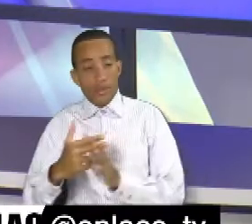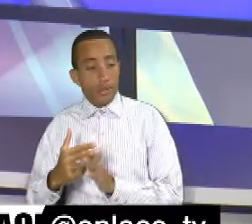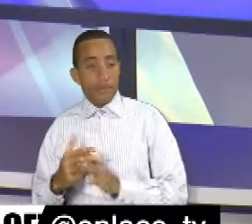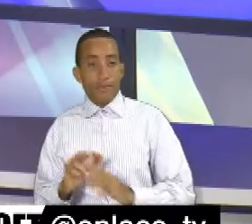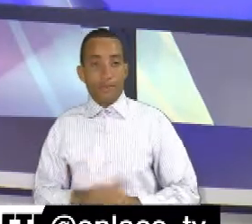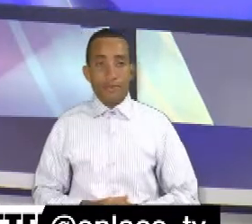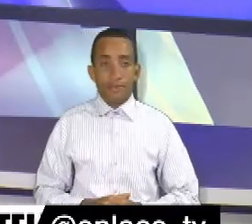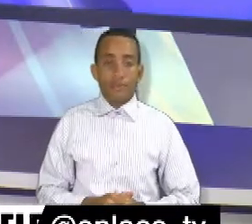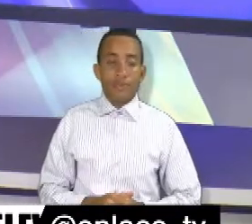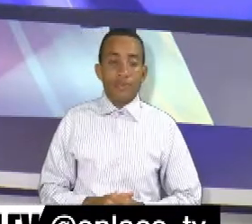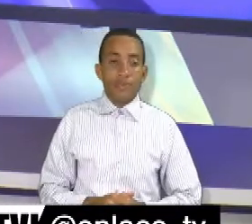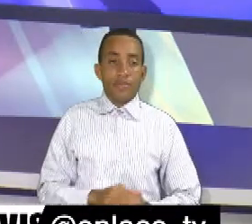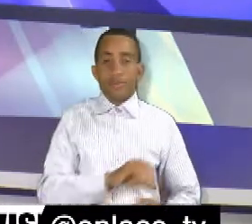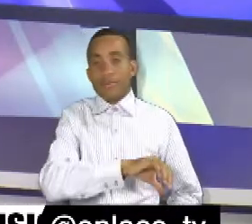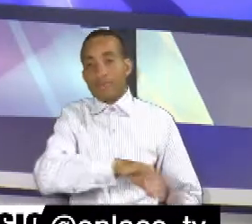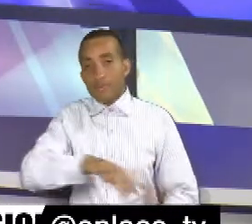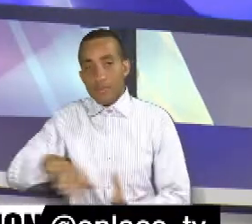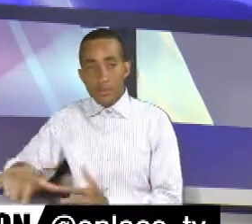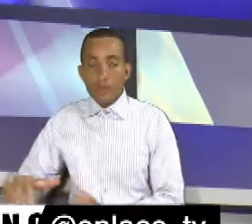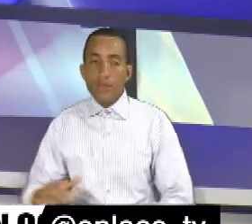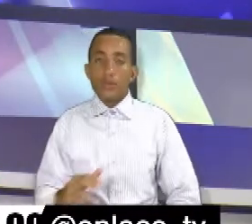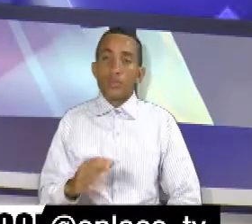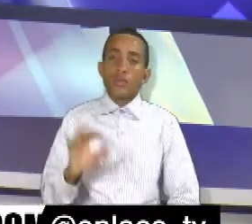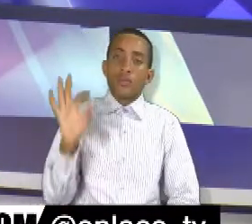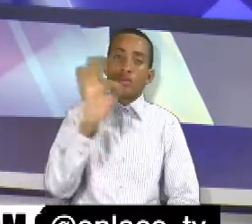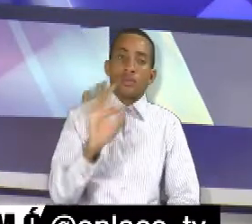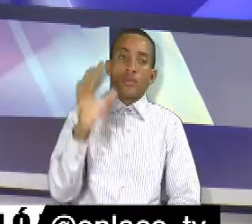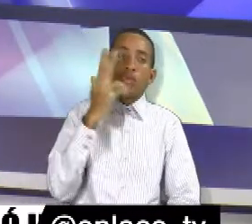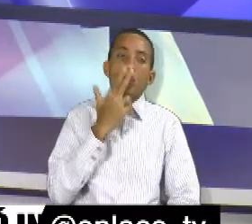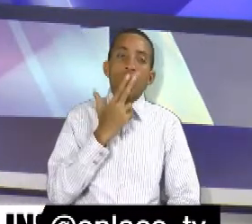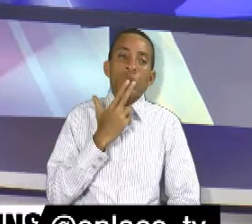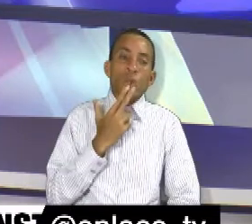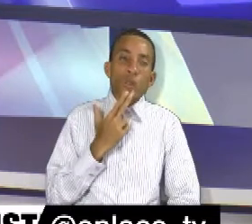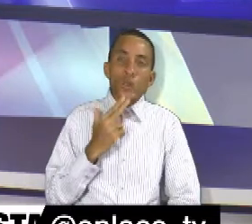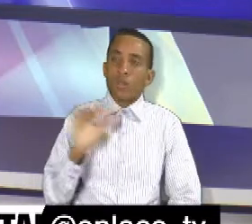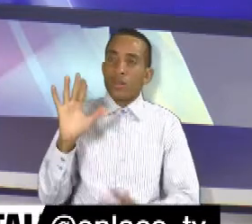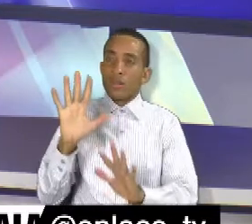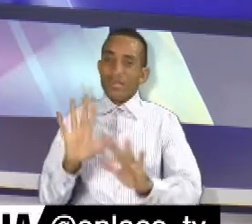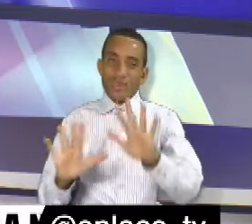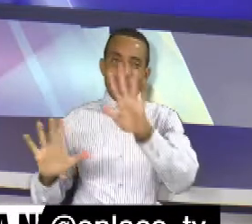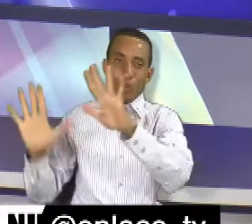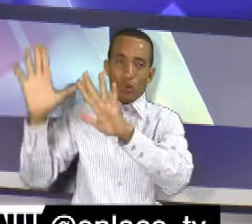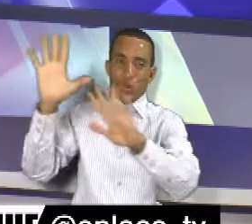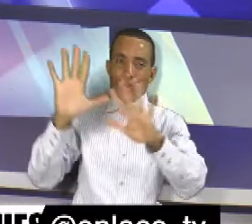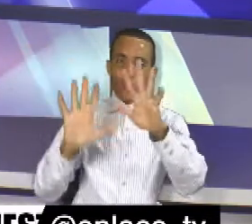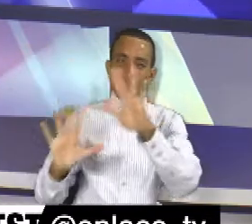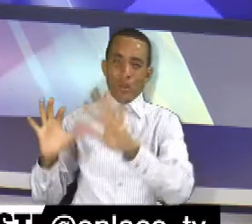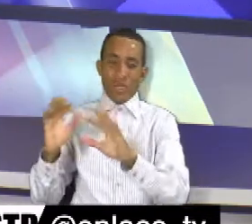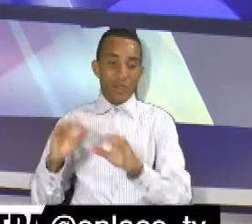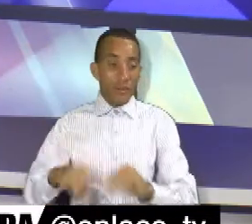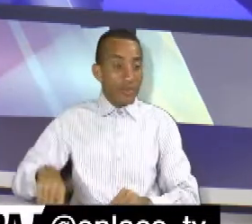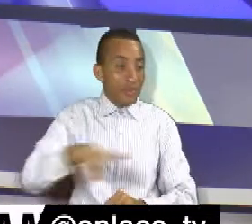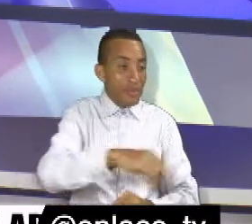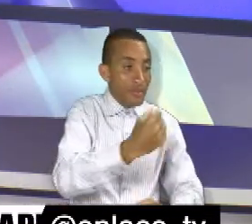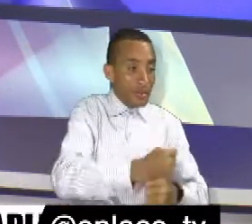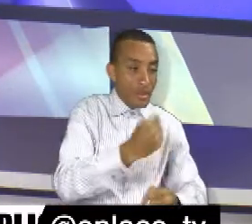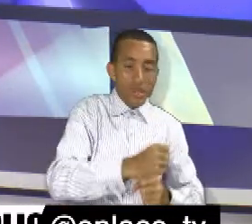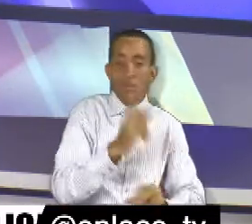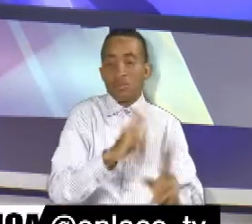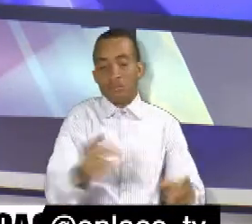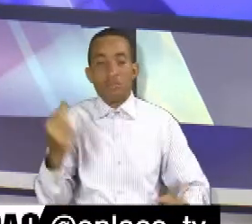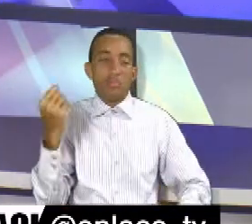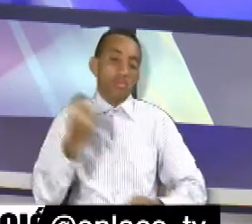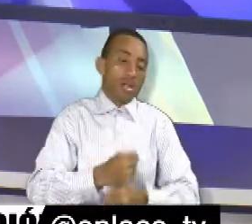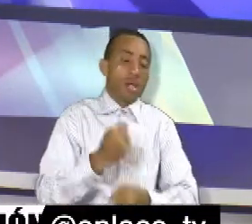Enjambre de abejas africanizadas atacaron a un grupo de trabajadores al servicio del Plan de Empleo Social PES cuando estos adelantaban labores